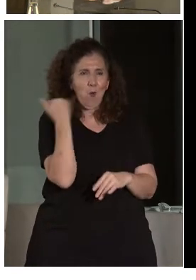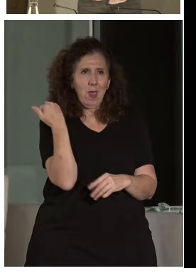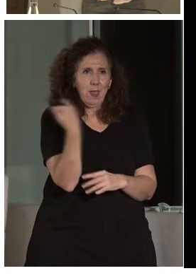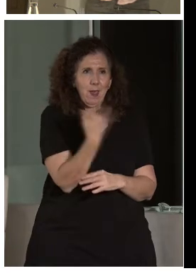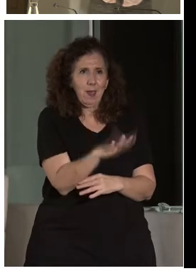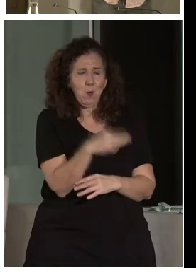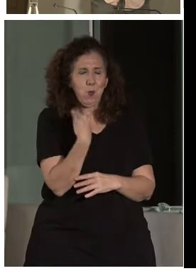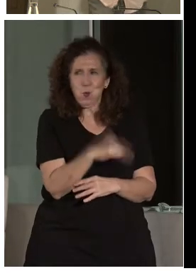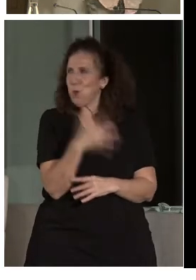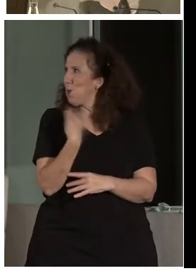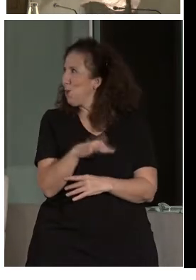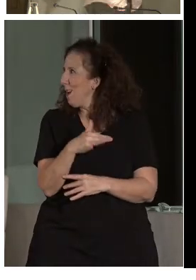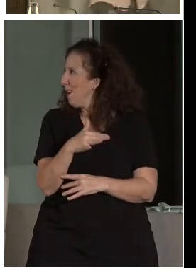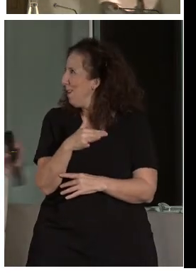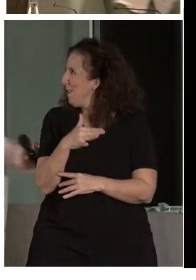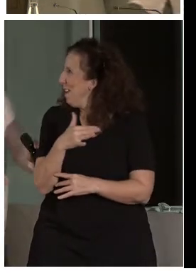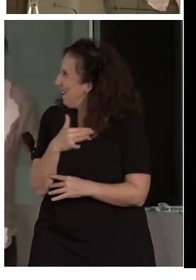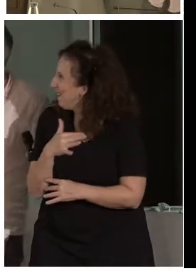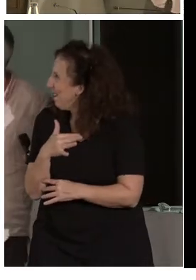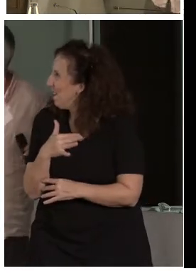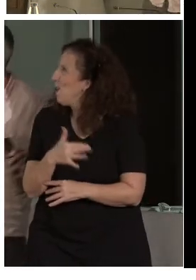sepa fácil. No sé cómo se dice eso.